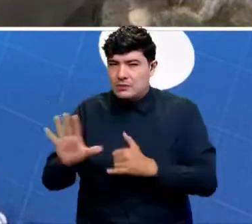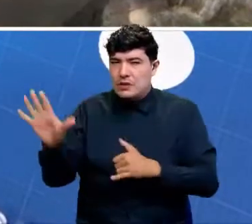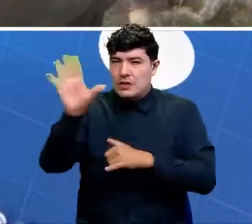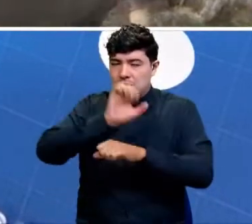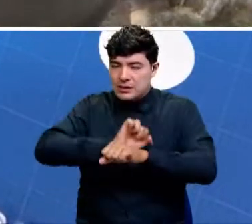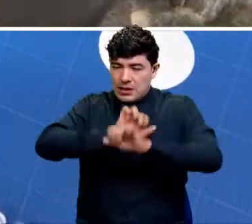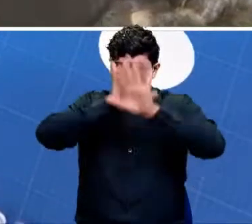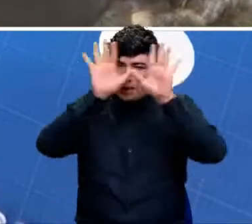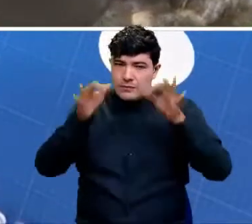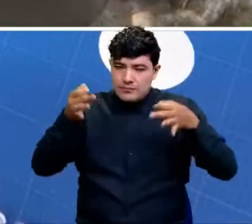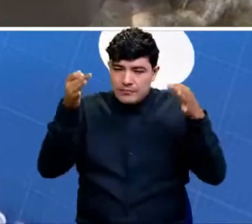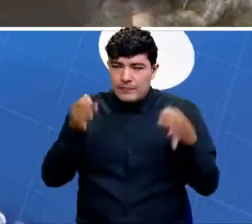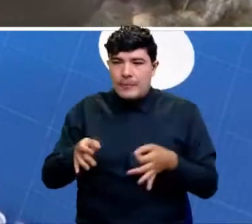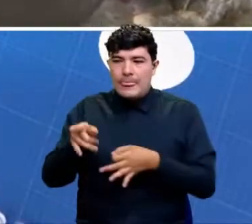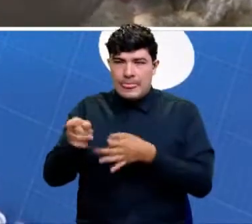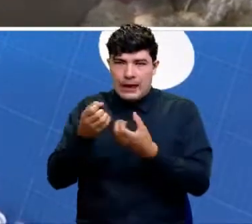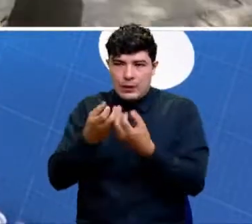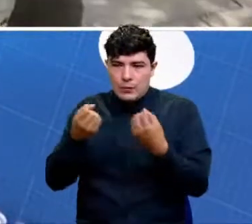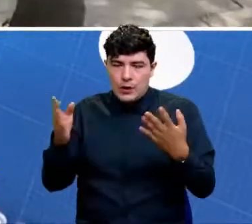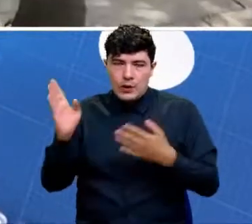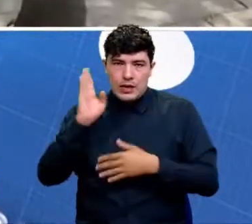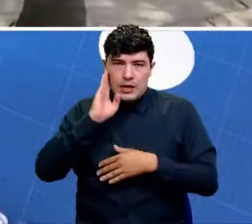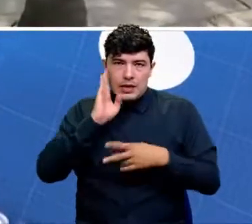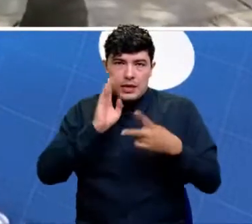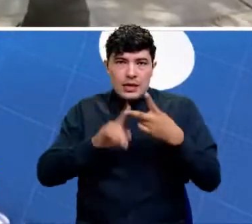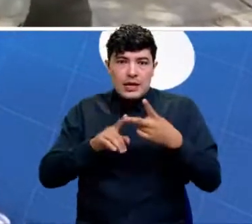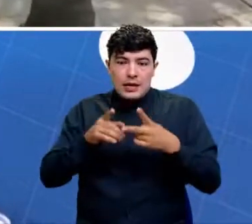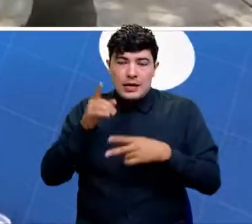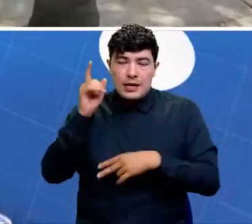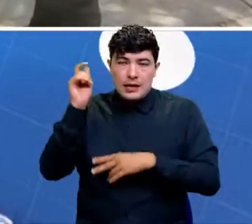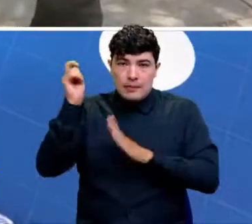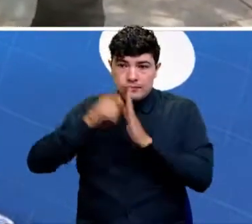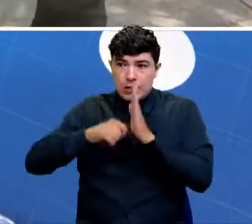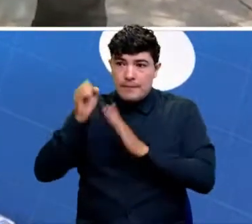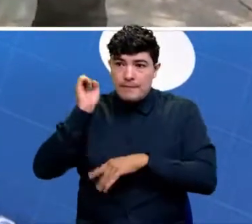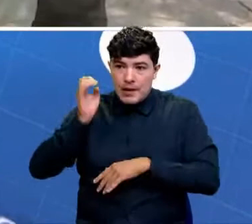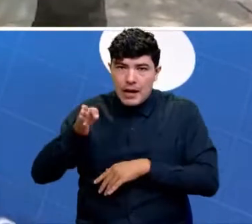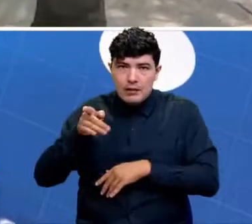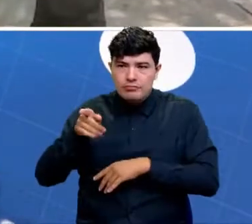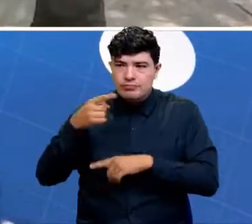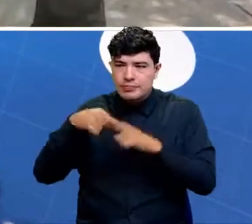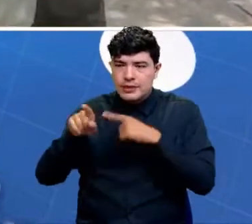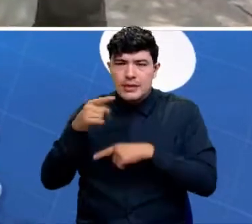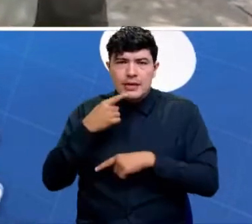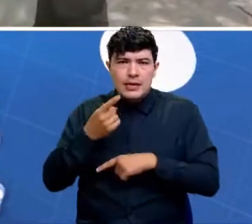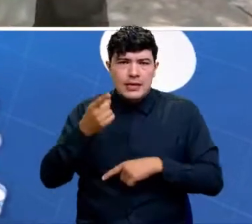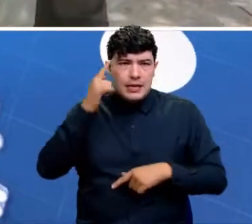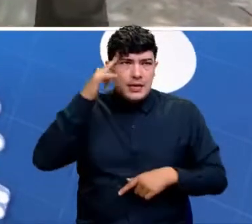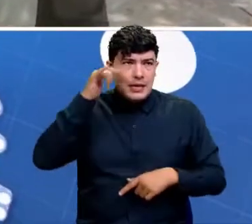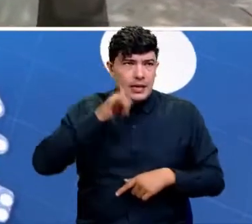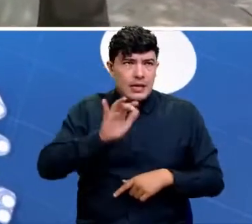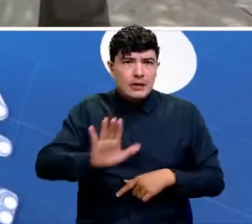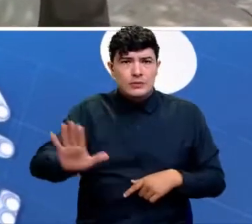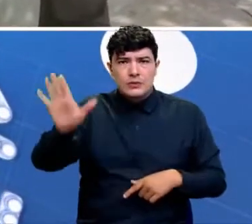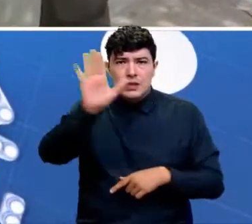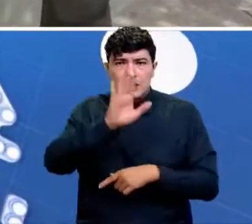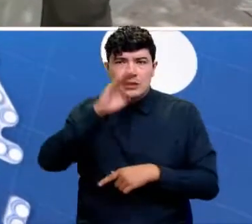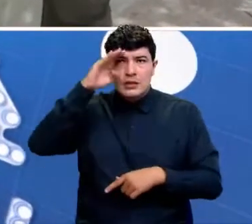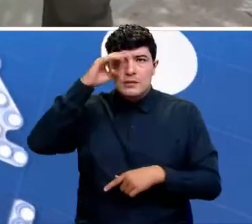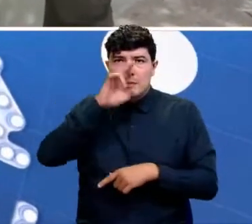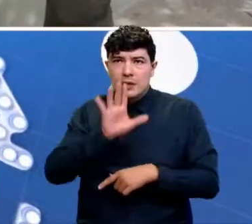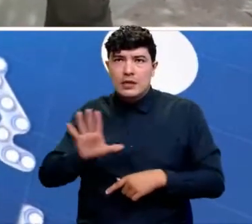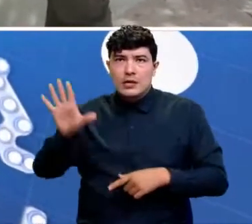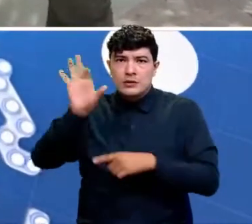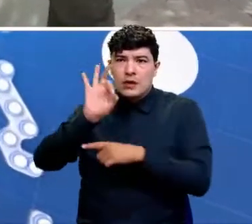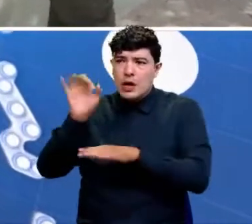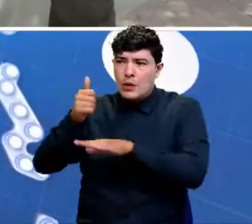con inmediatez los números de teléfono, las cuentas bancarias que les señalan. Que no crean que la Policía Nacional o que alguna autoridad les